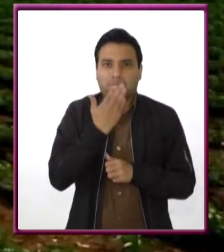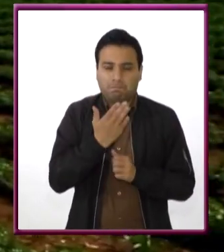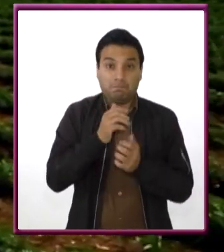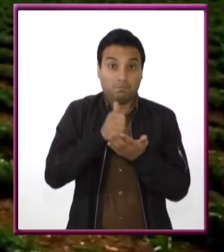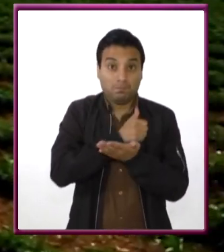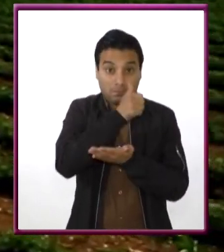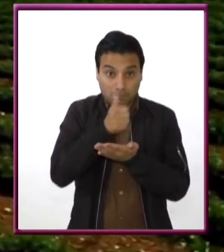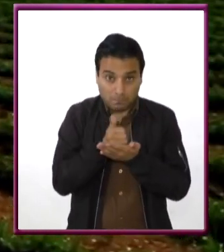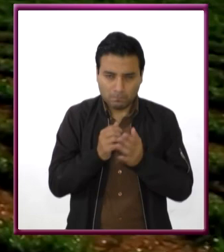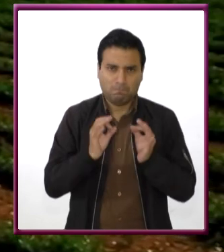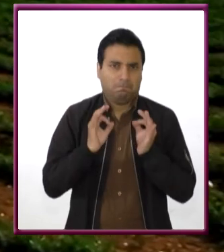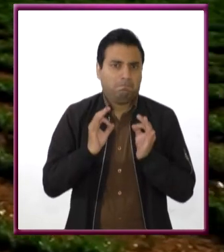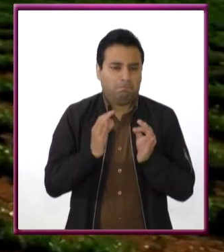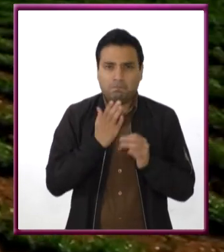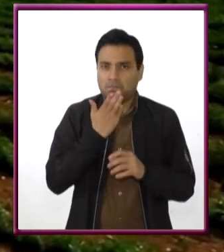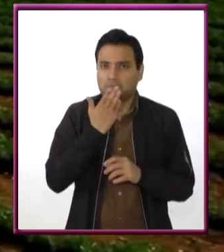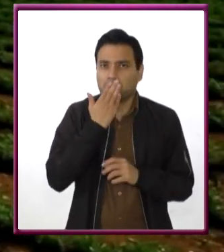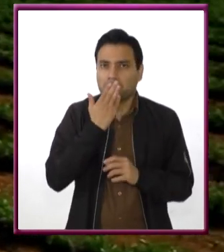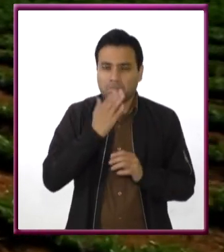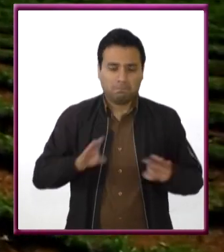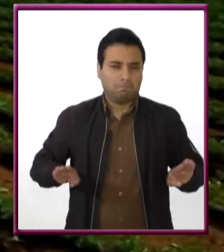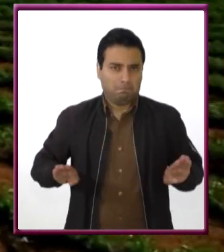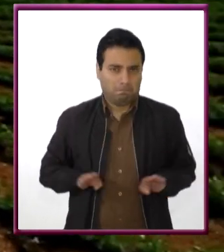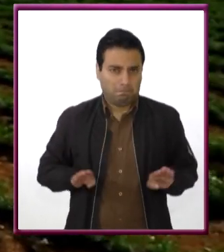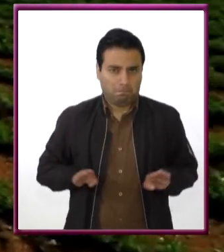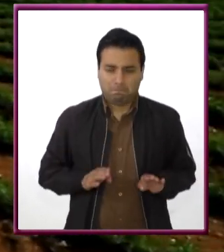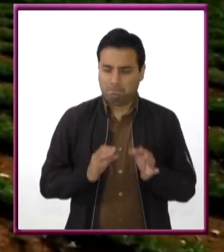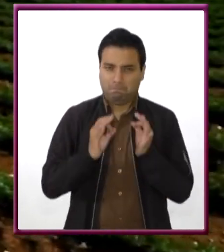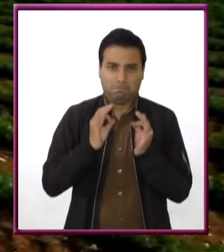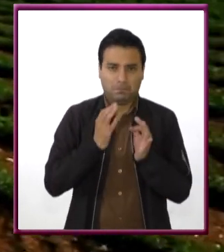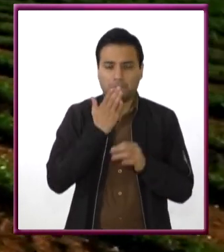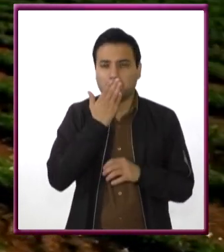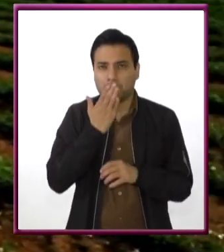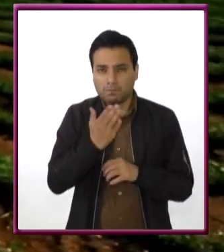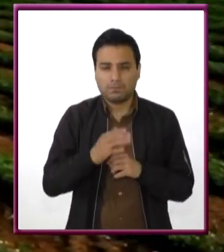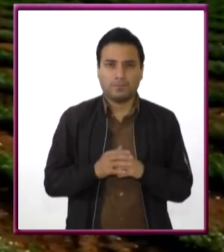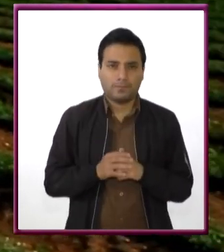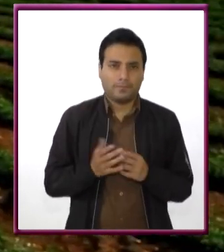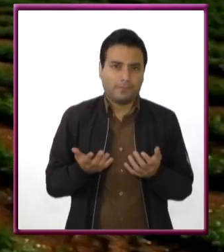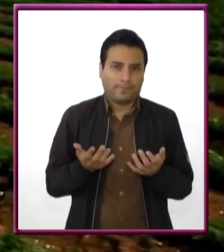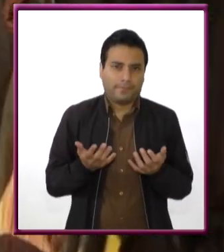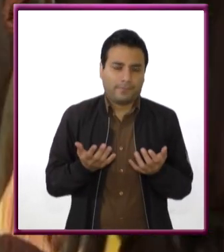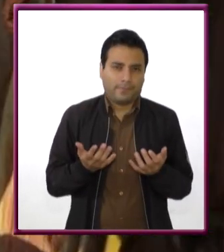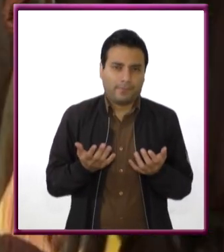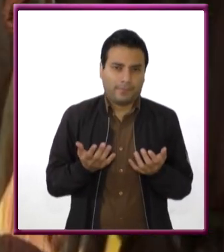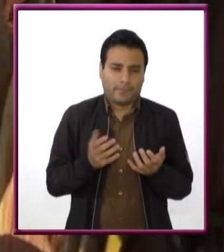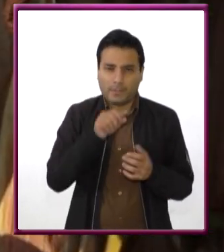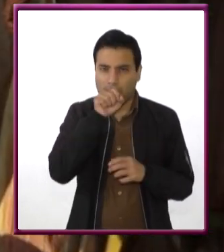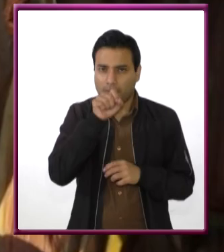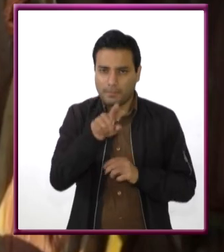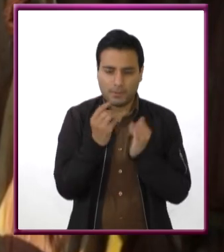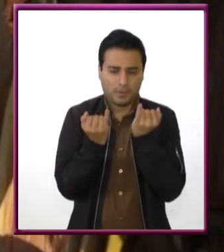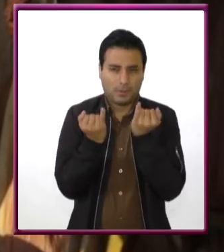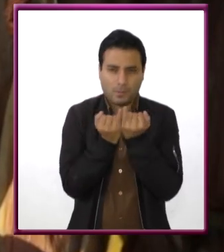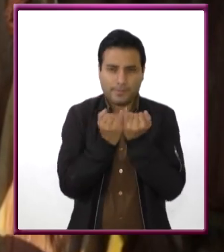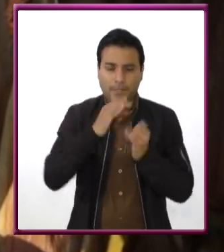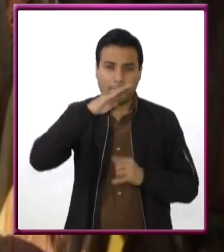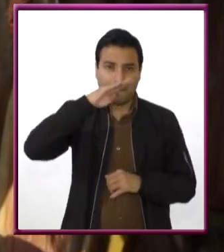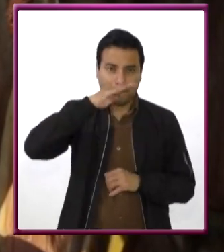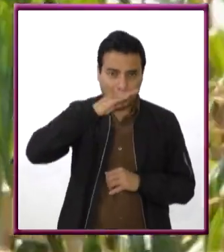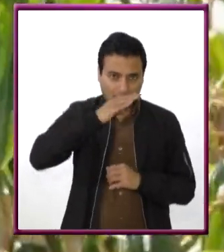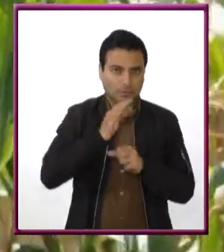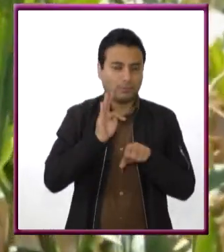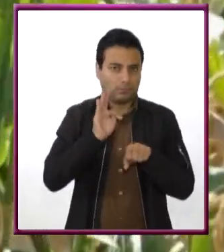en las ciudades, en diferente tipo de productos, sobre todo los de subsistencia básica para nuestro país, el maíz,